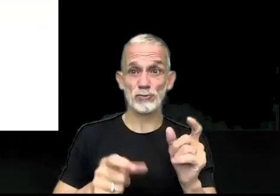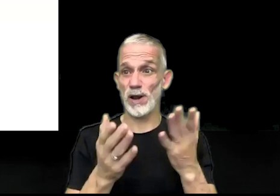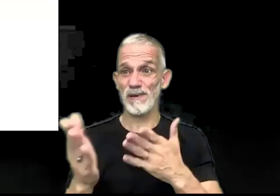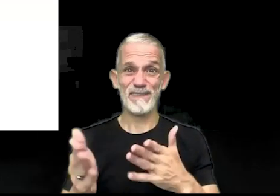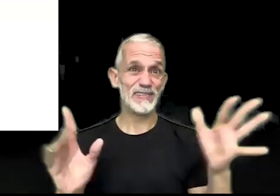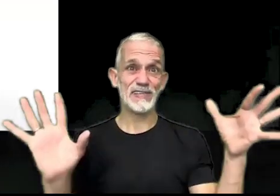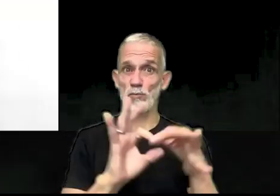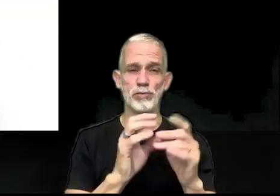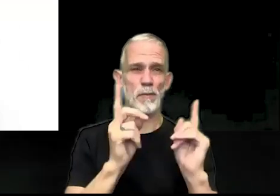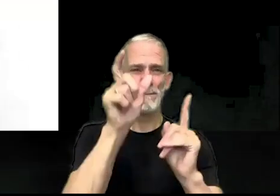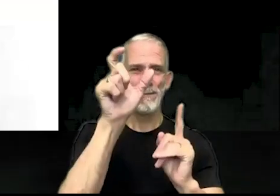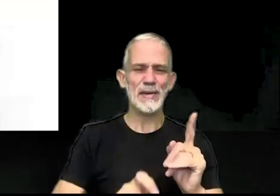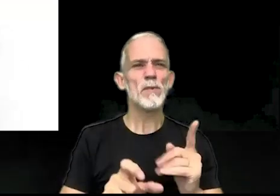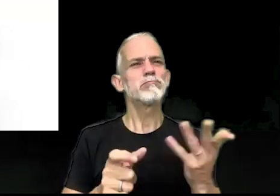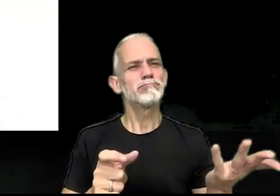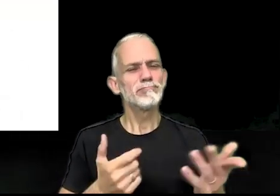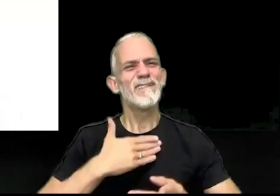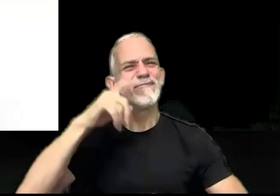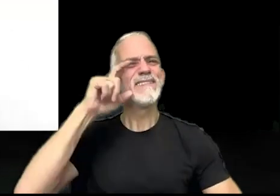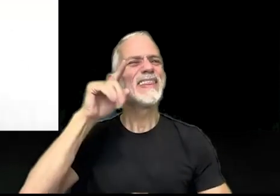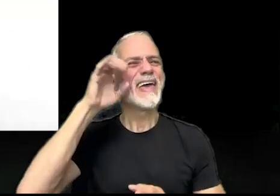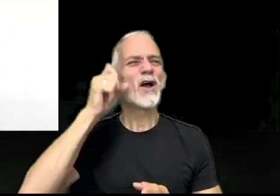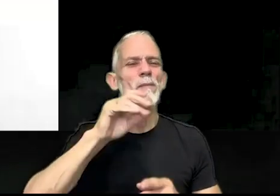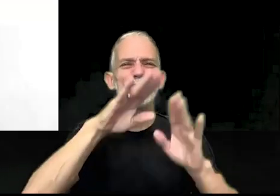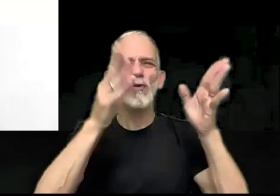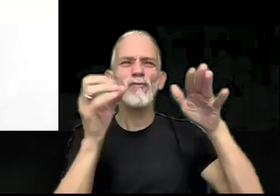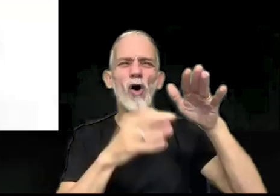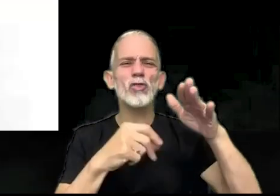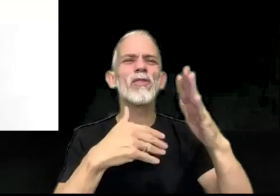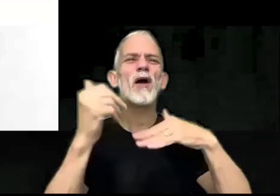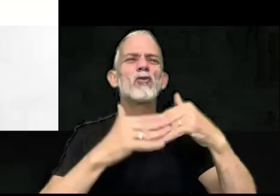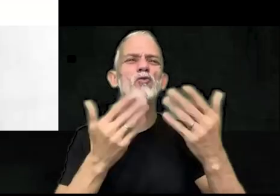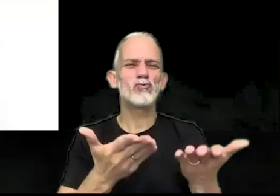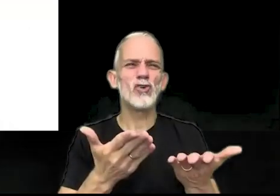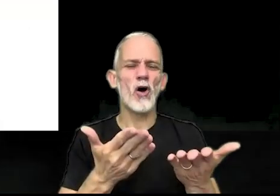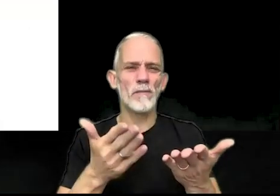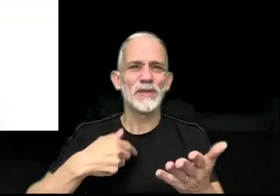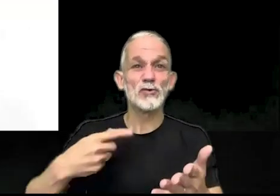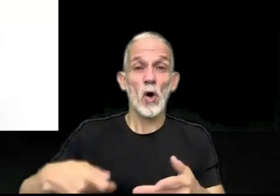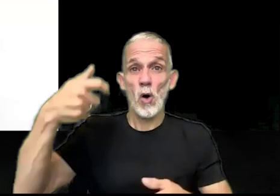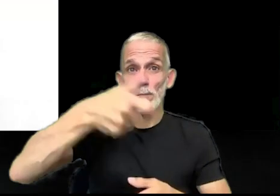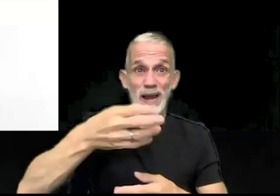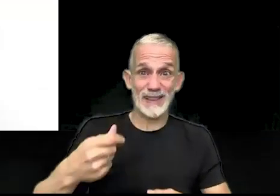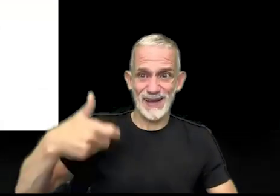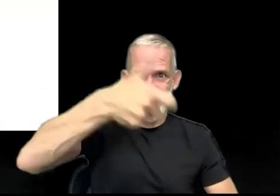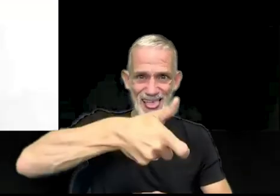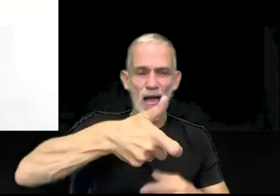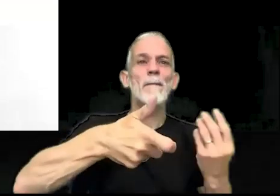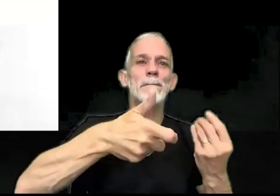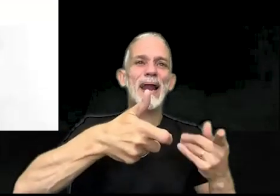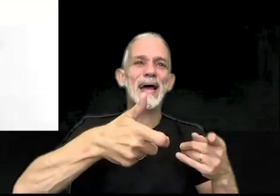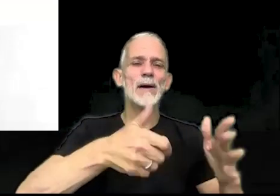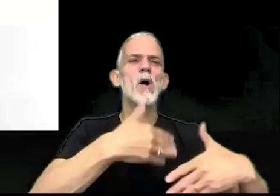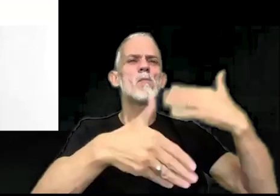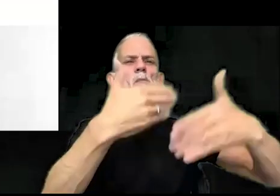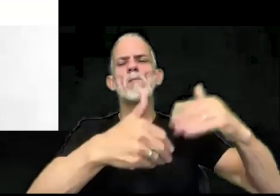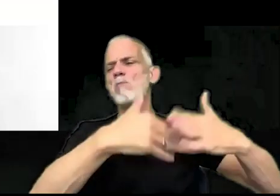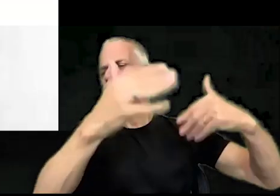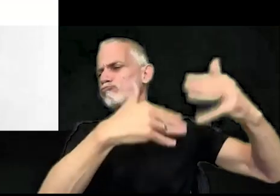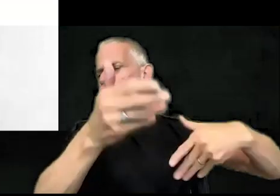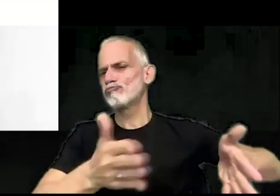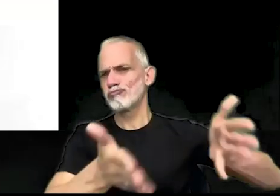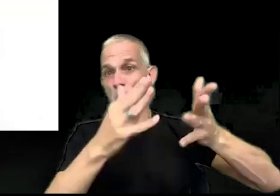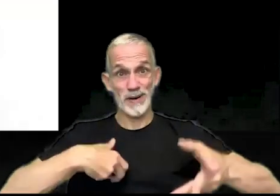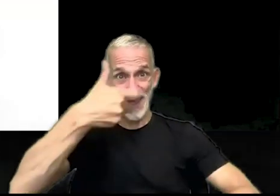beneficiario, que se da mucho en fideicomisos de construcción. Yo aporto un capital para que se desarrolle una